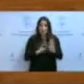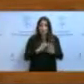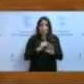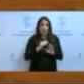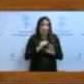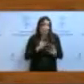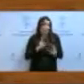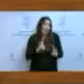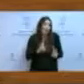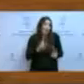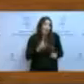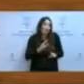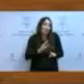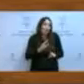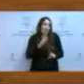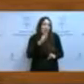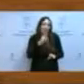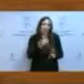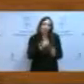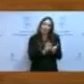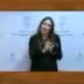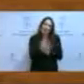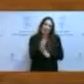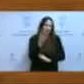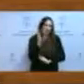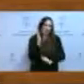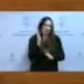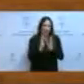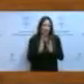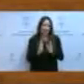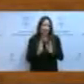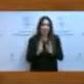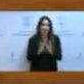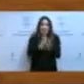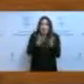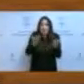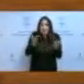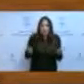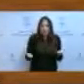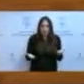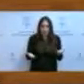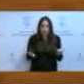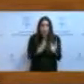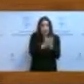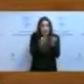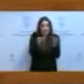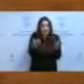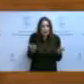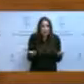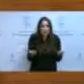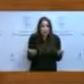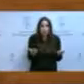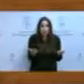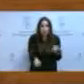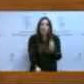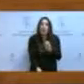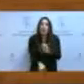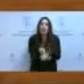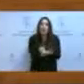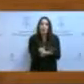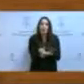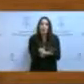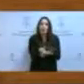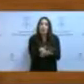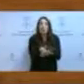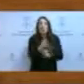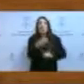sirven es para deteriorar los servicios. Los pliegos, insisto, señora consejera, tienen que salir por las necesidades reales de